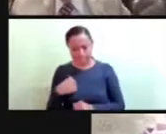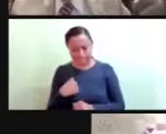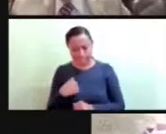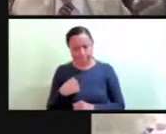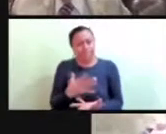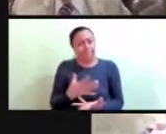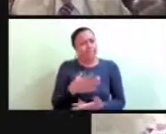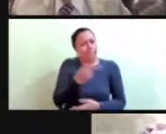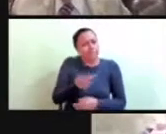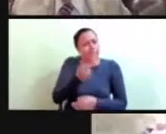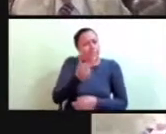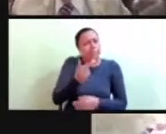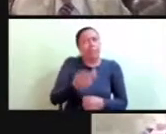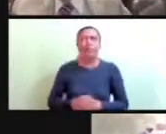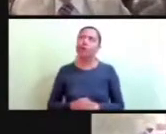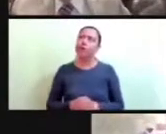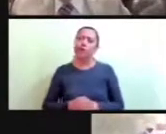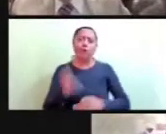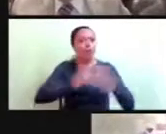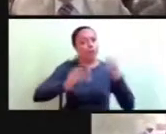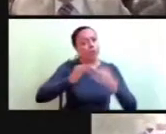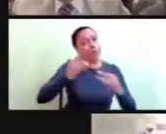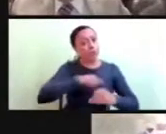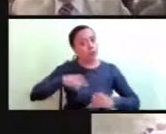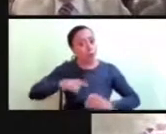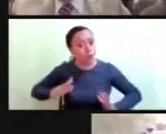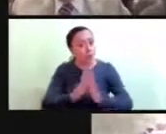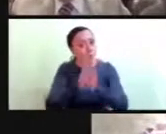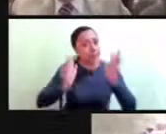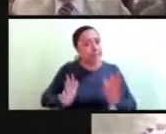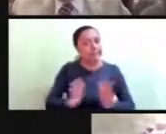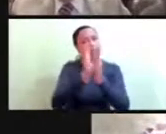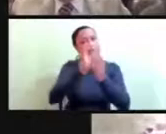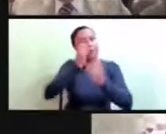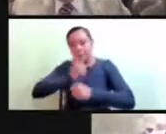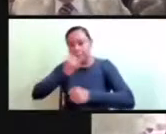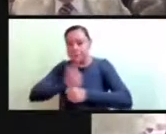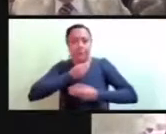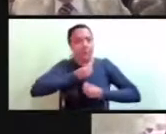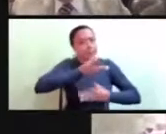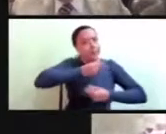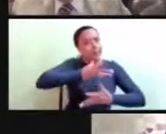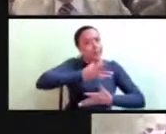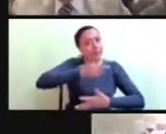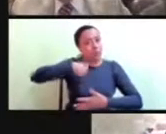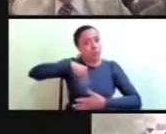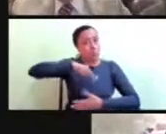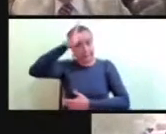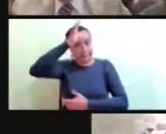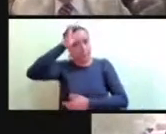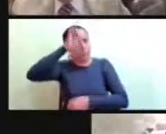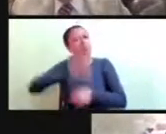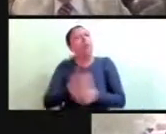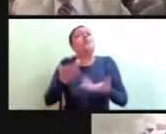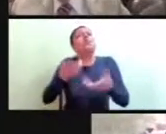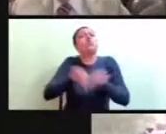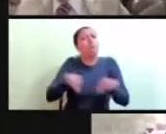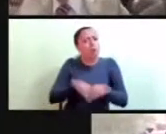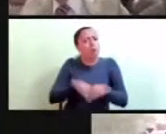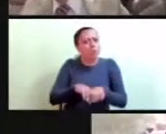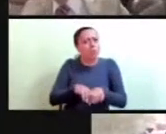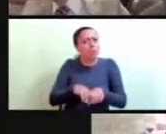todos nosotros participamos, practicamos y expresamos nuestra cultura? ¿Cómo conservamos lo